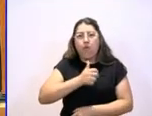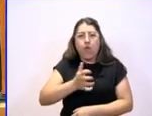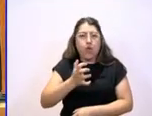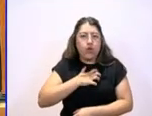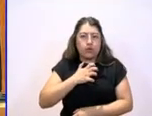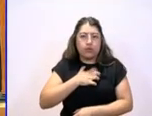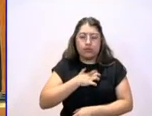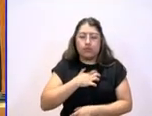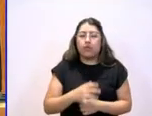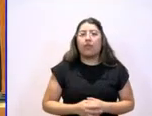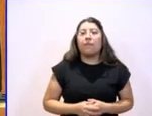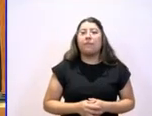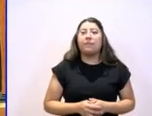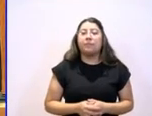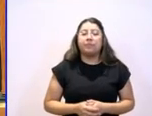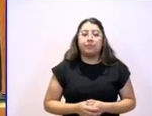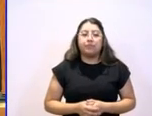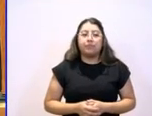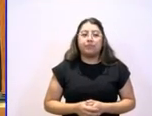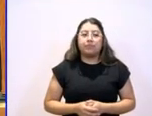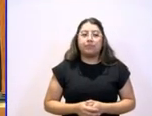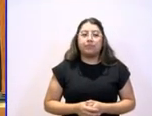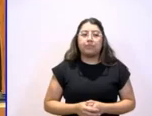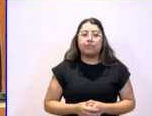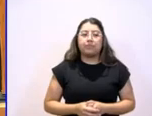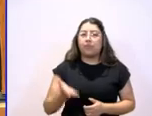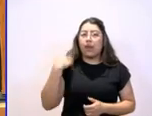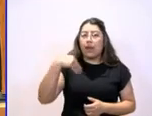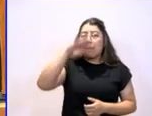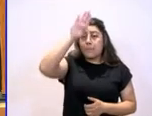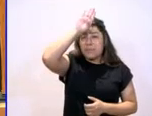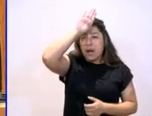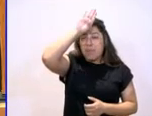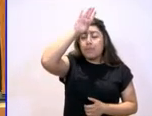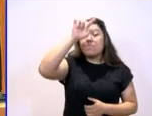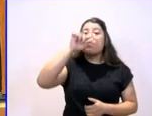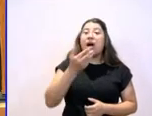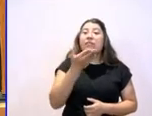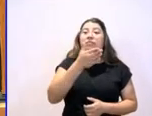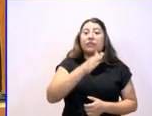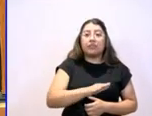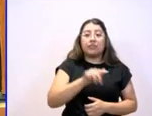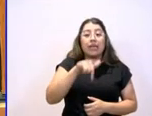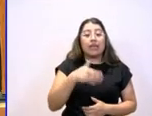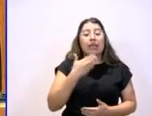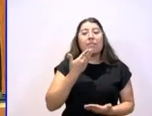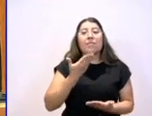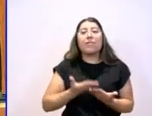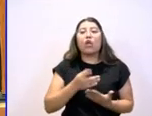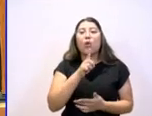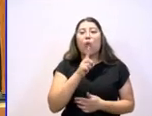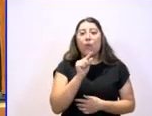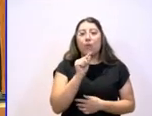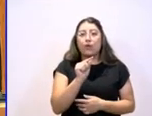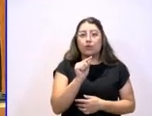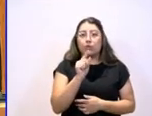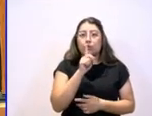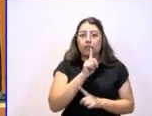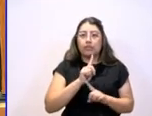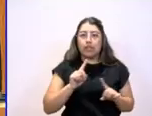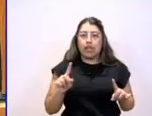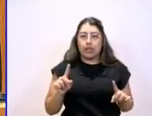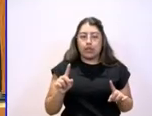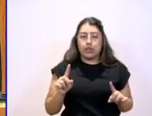Mire, usted, cuando falleció el Papa Francisco, vino aquí a pedir un minuto de silencio. Yo ya entonces le dije, no se trata